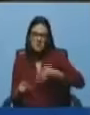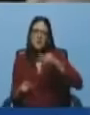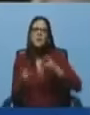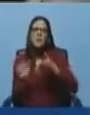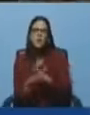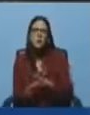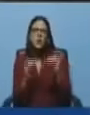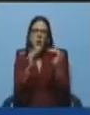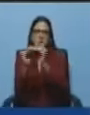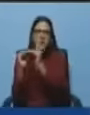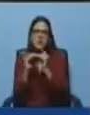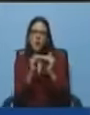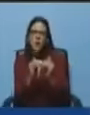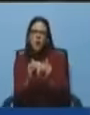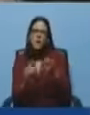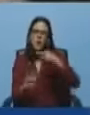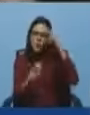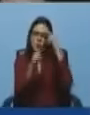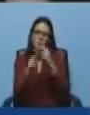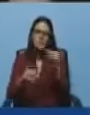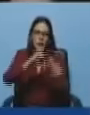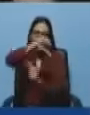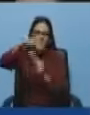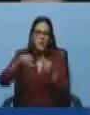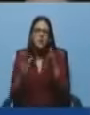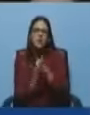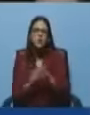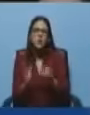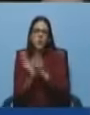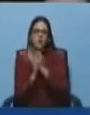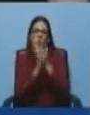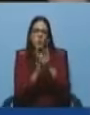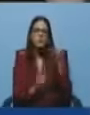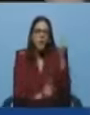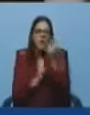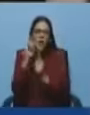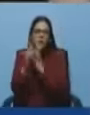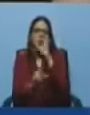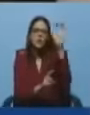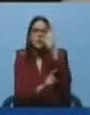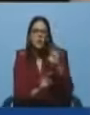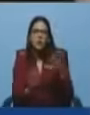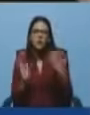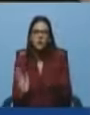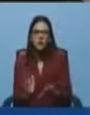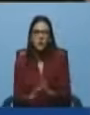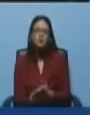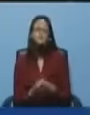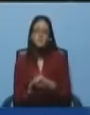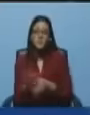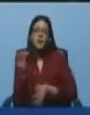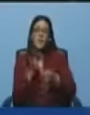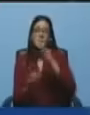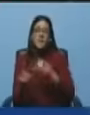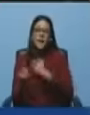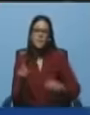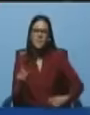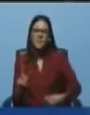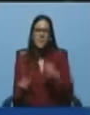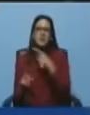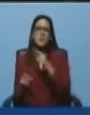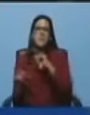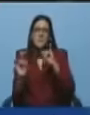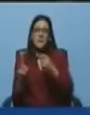la igualdad y al respeto de la soberanía de las naciones. Indicaba el presidente de